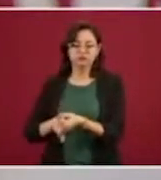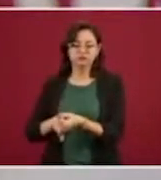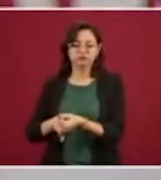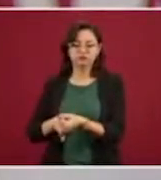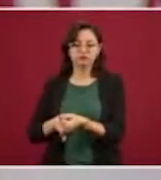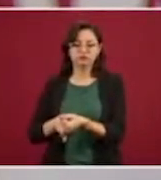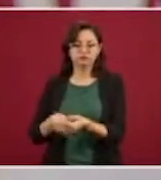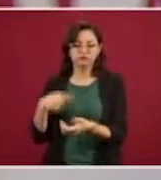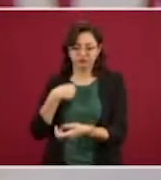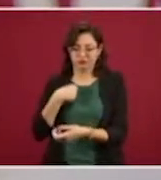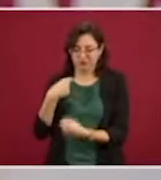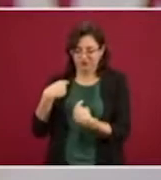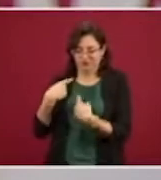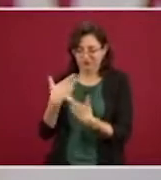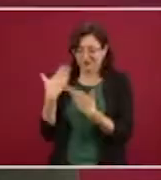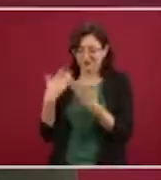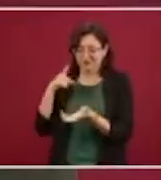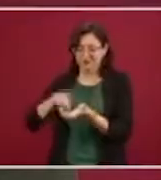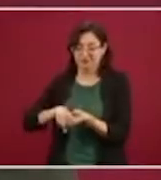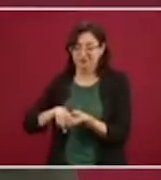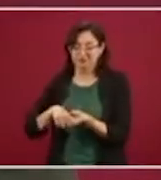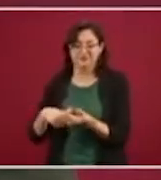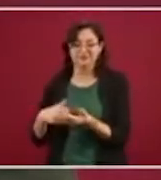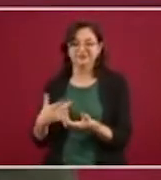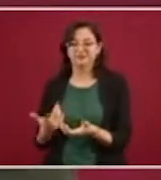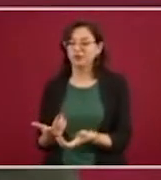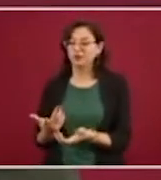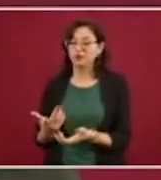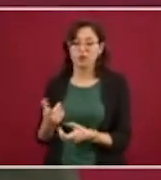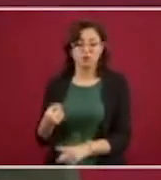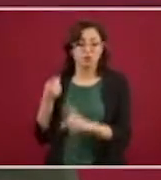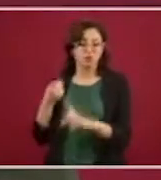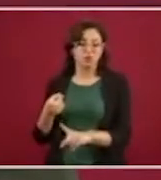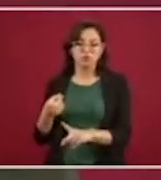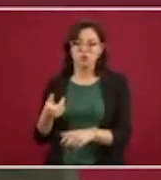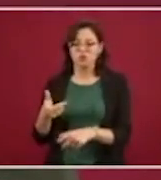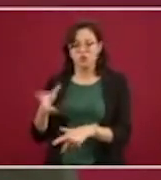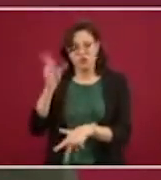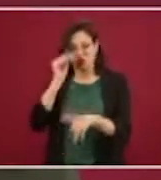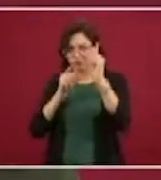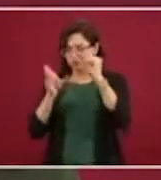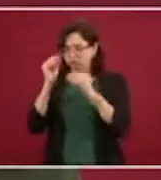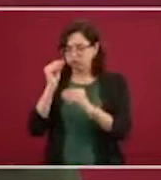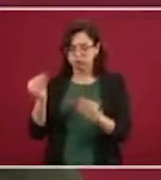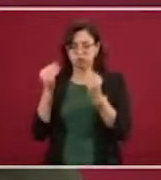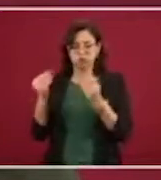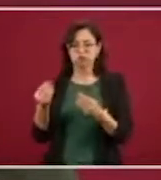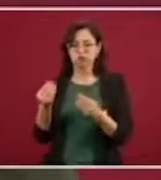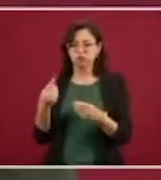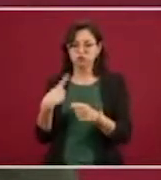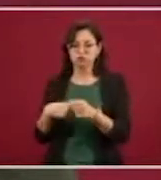yo sea internista de formación, es un centro amplio de conocimiento dentro de las